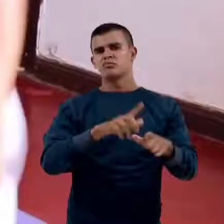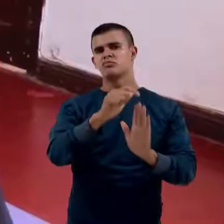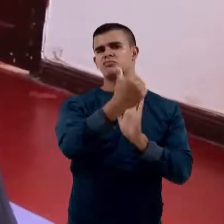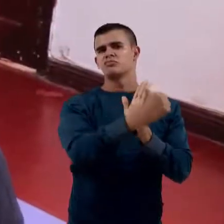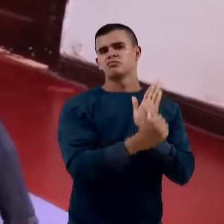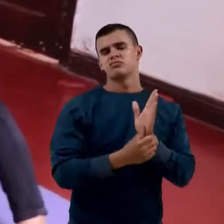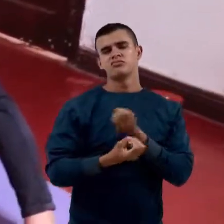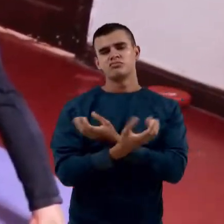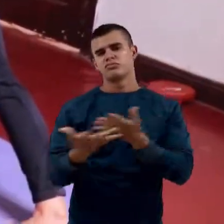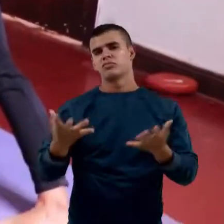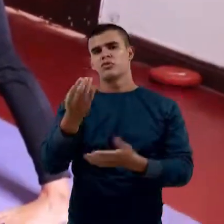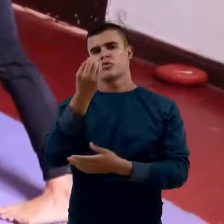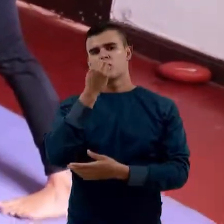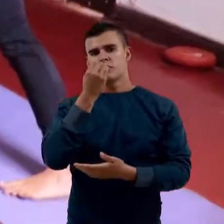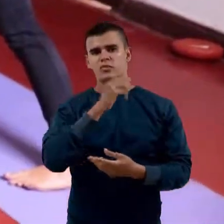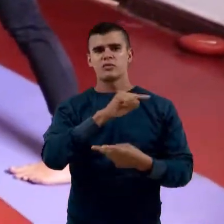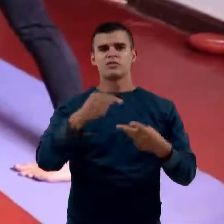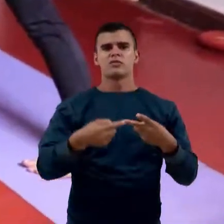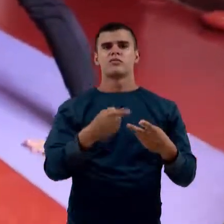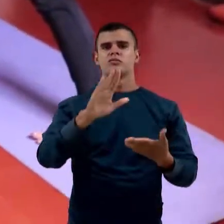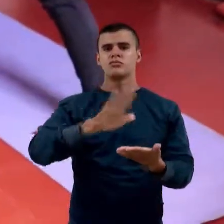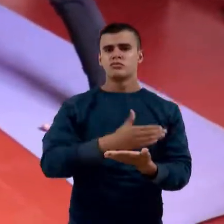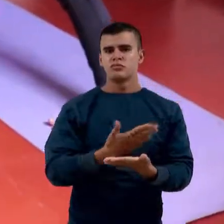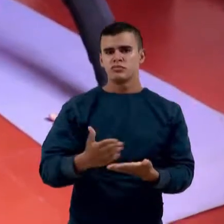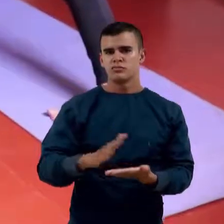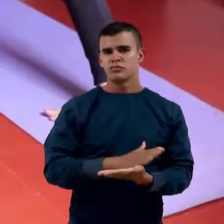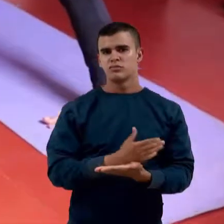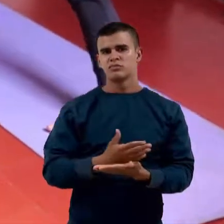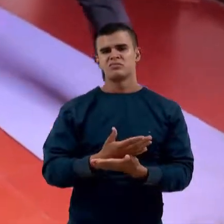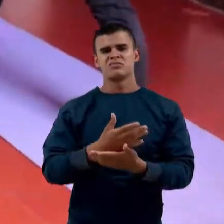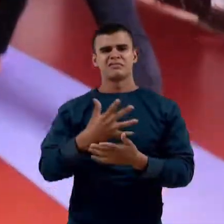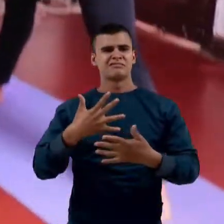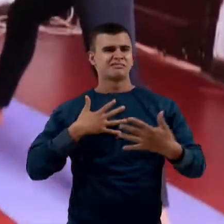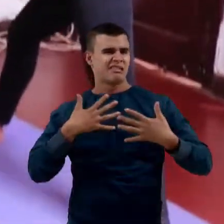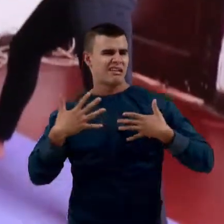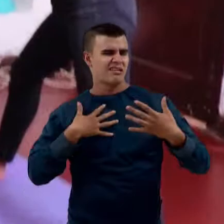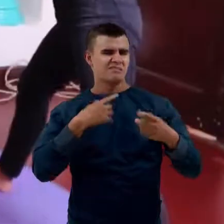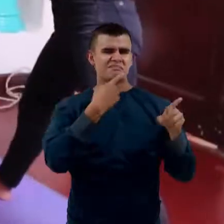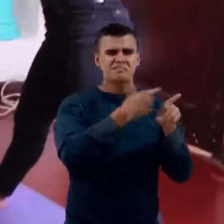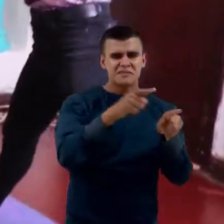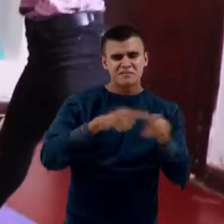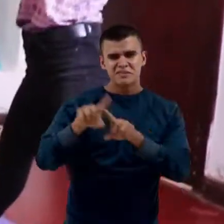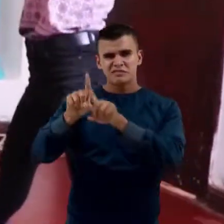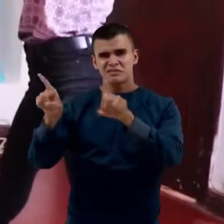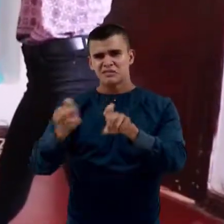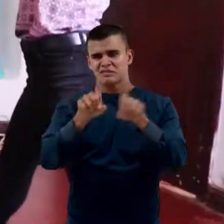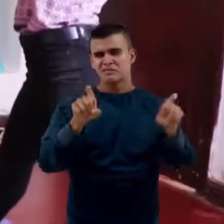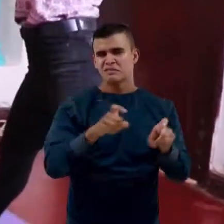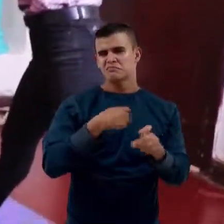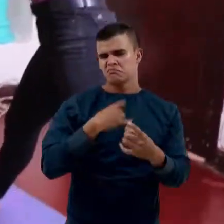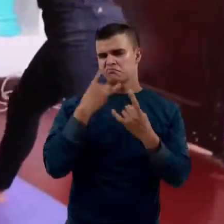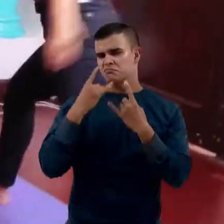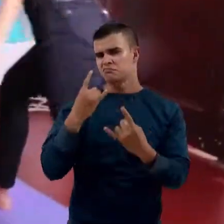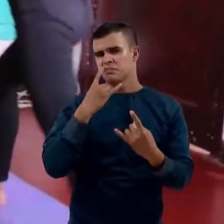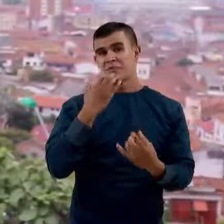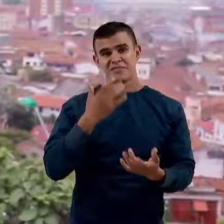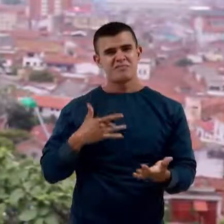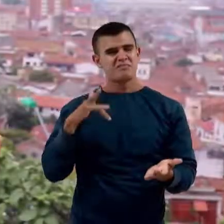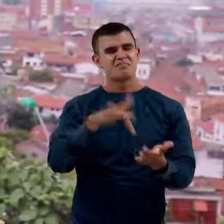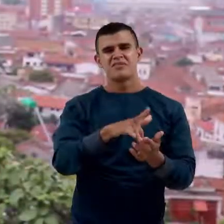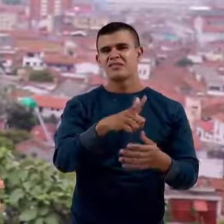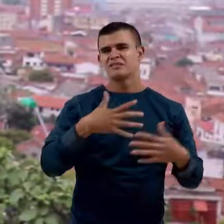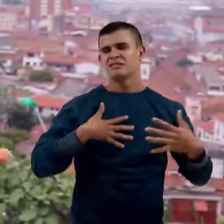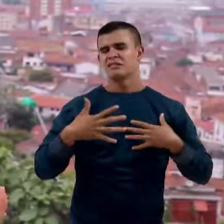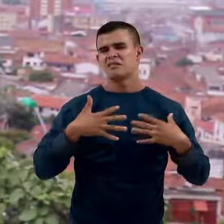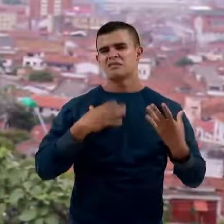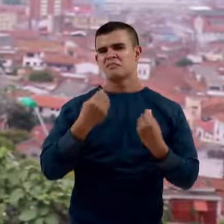de alimentos, música, teatro, me encanta todo ese tipo de cosas, aunque el aspecto de teatro es más como ir a motivar o ir a